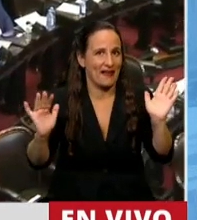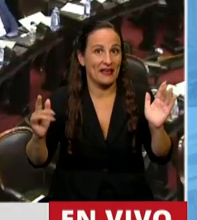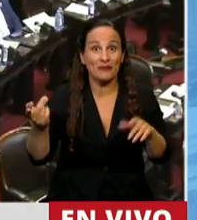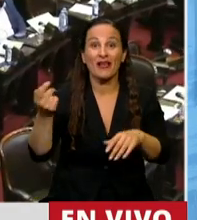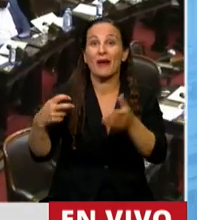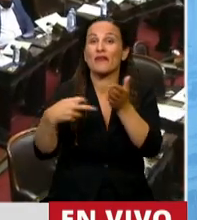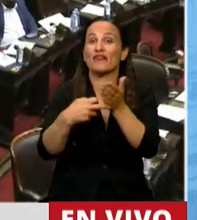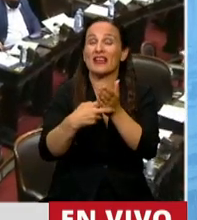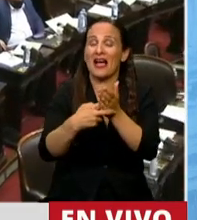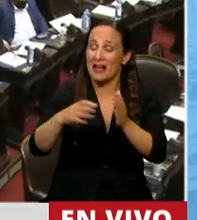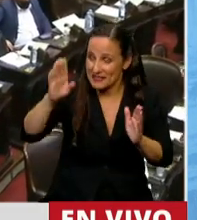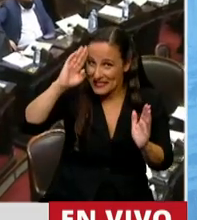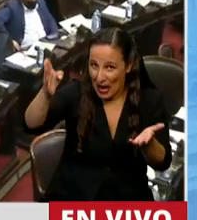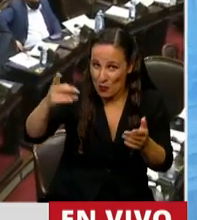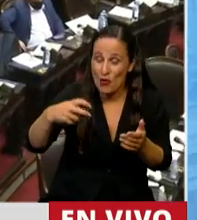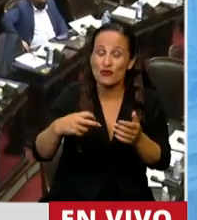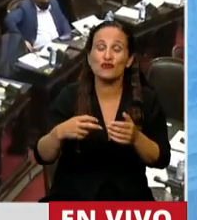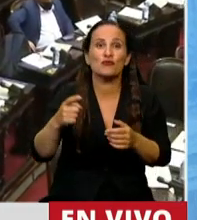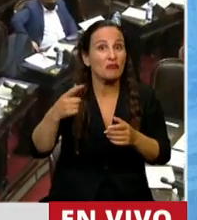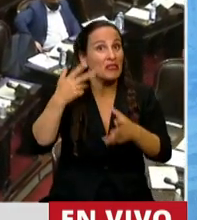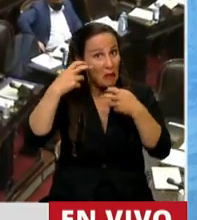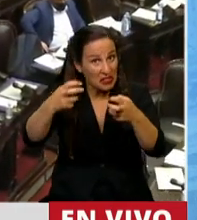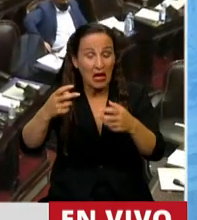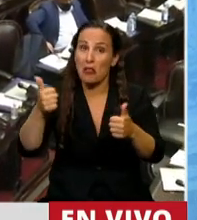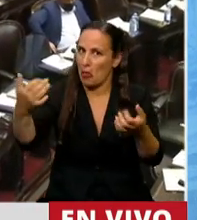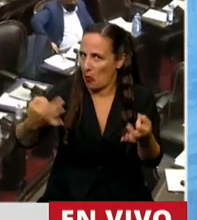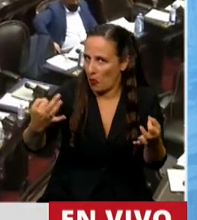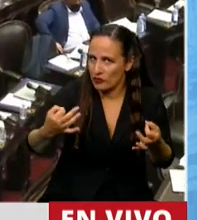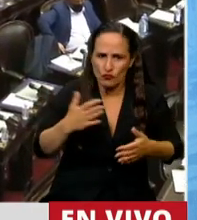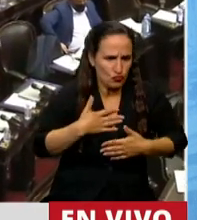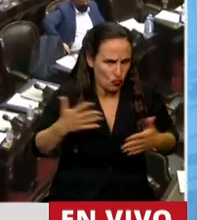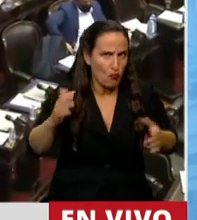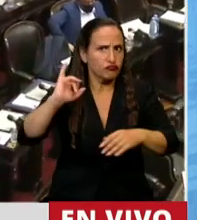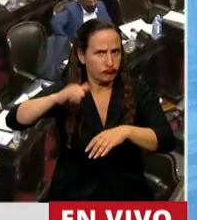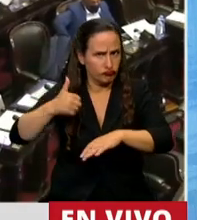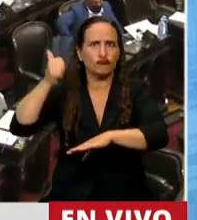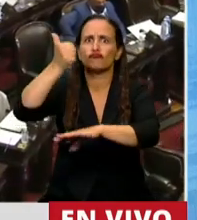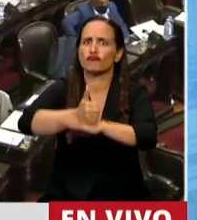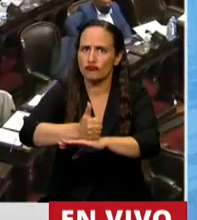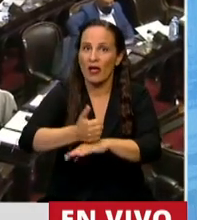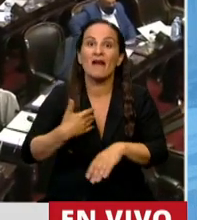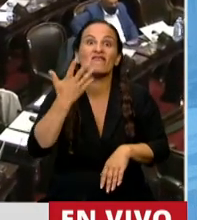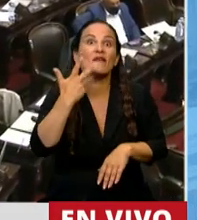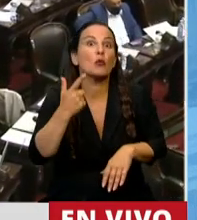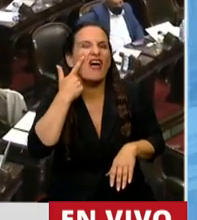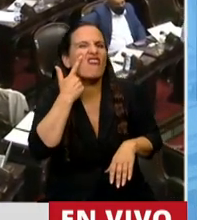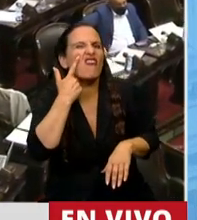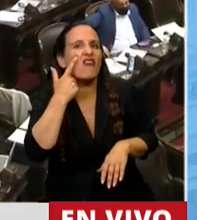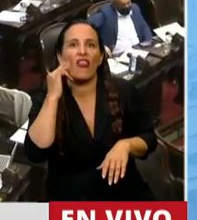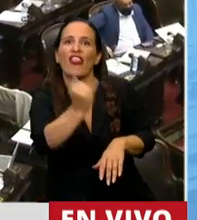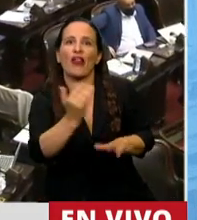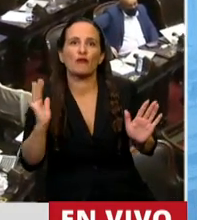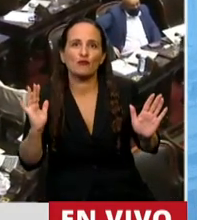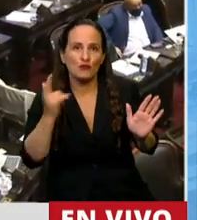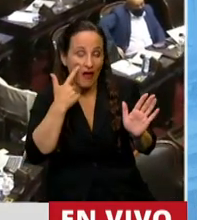fiscal Dileno, le mando muchos saludos, avanza en la investigación, me parece muy bien, estoy a disposición, me voy a presentar con todo. Me gustaría ver la denuncia, ya que